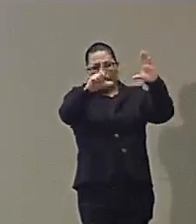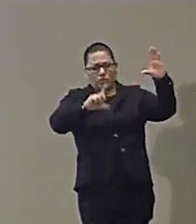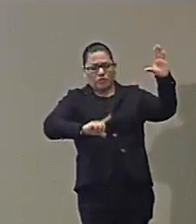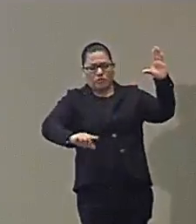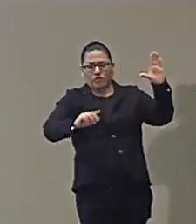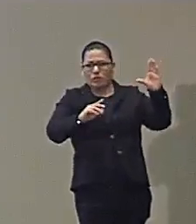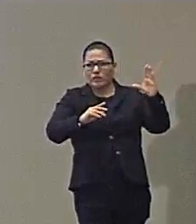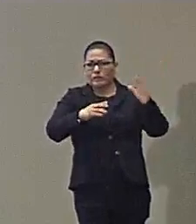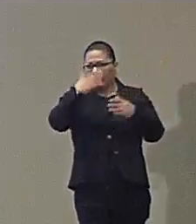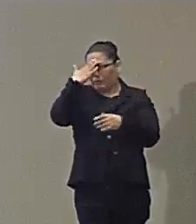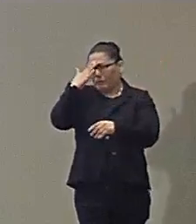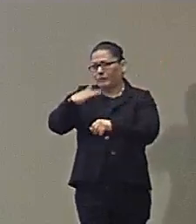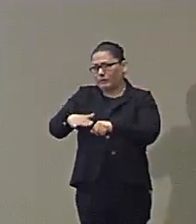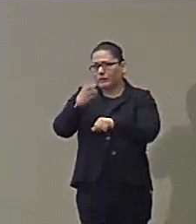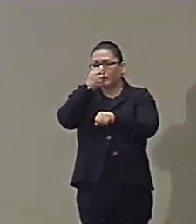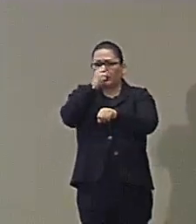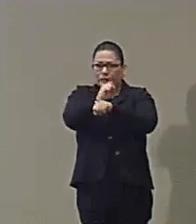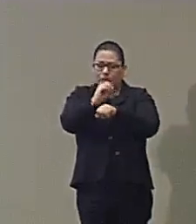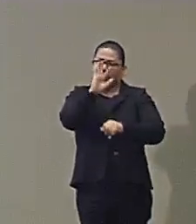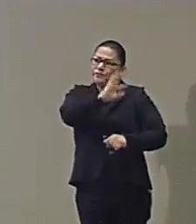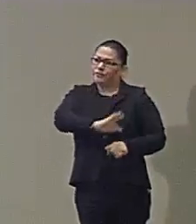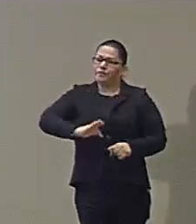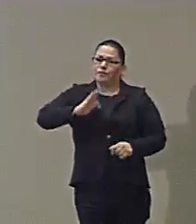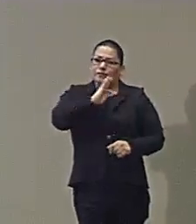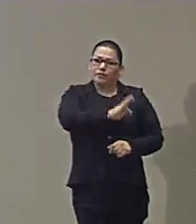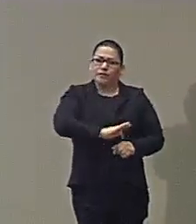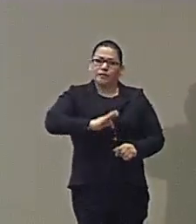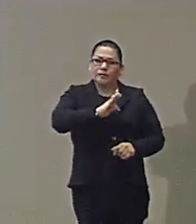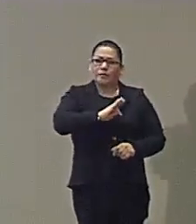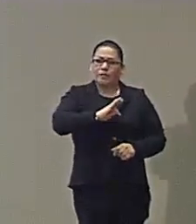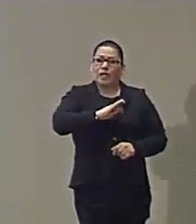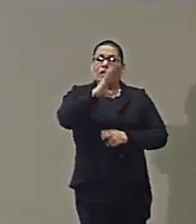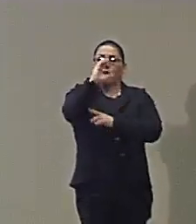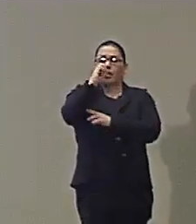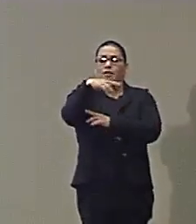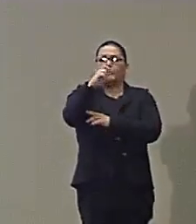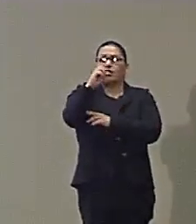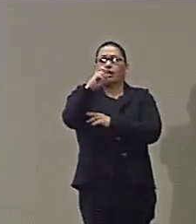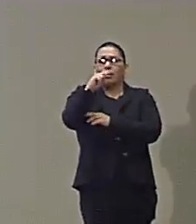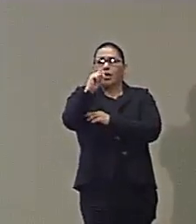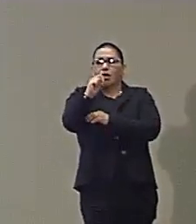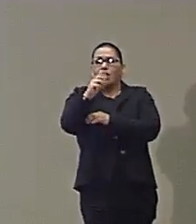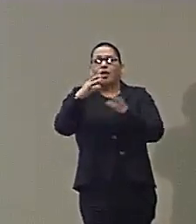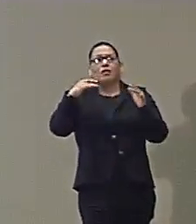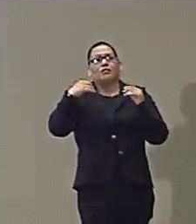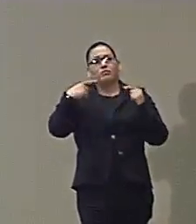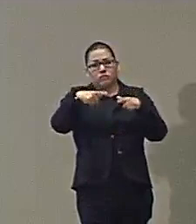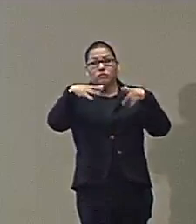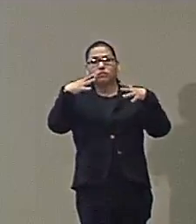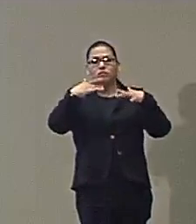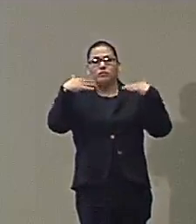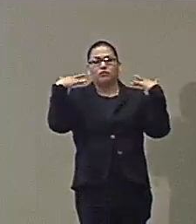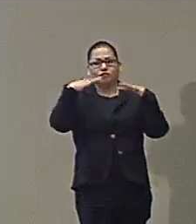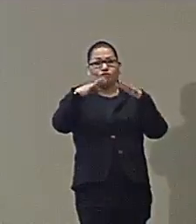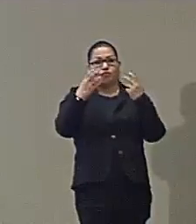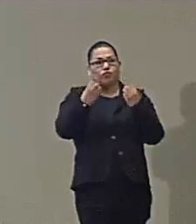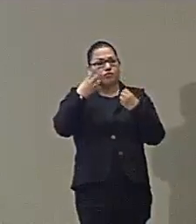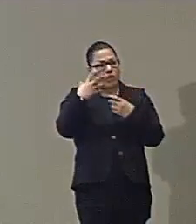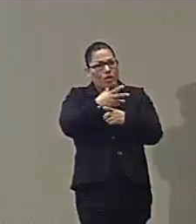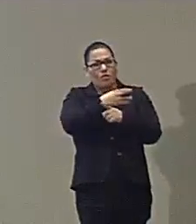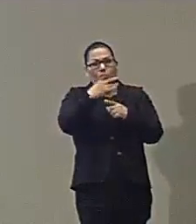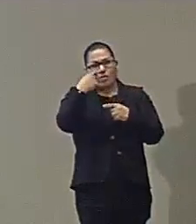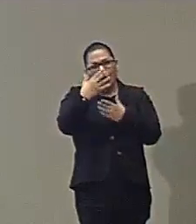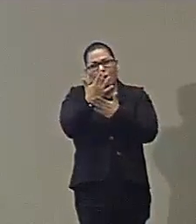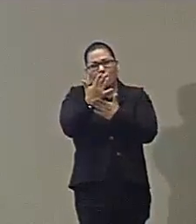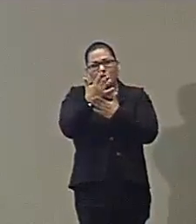señor secretario lo felicito desde el cnt por él por el evento organizado y esperemos que los trabajos